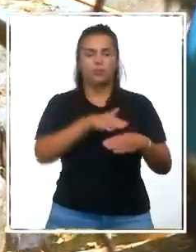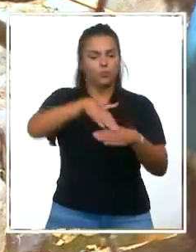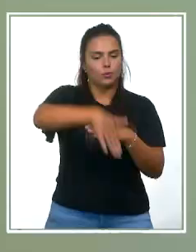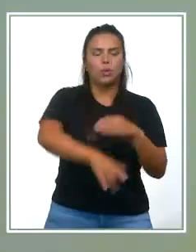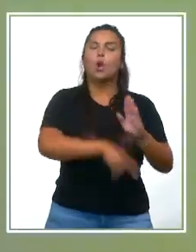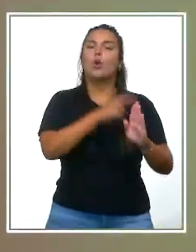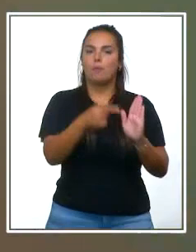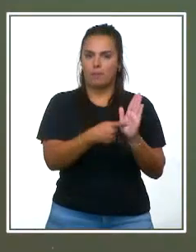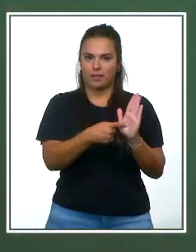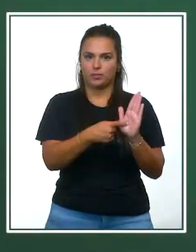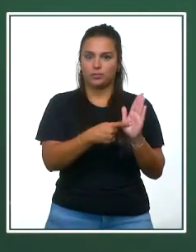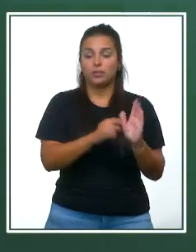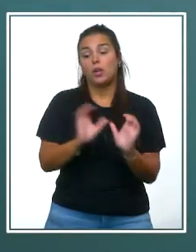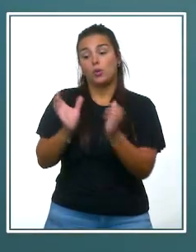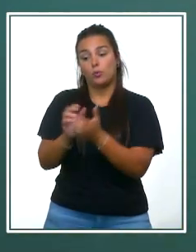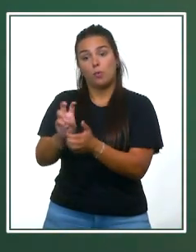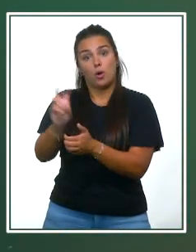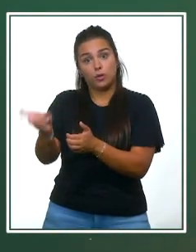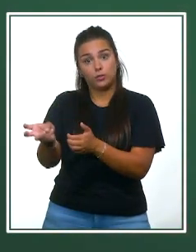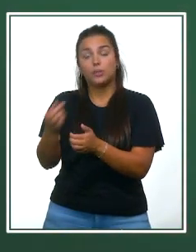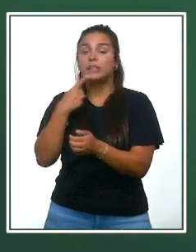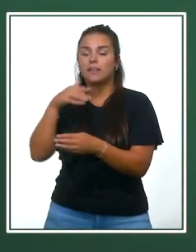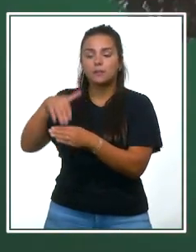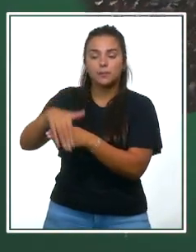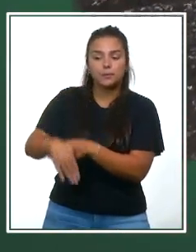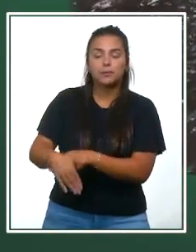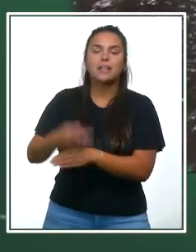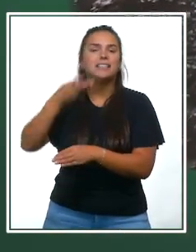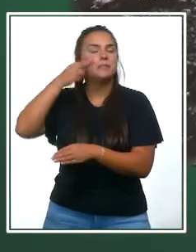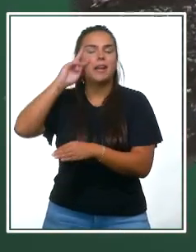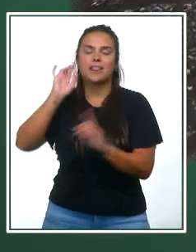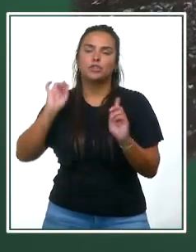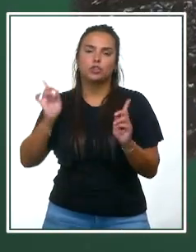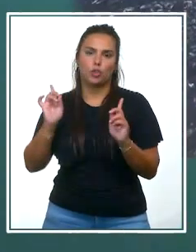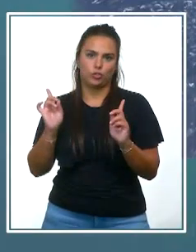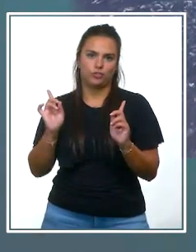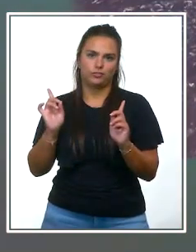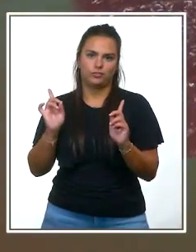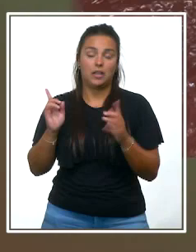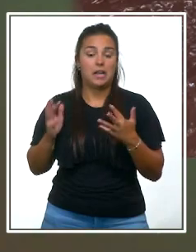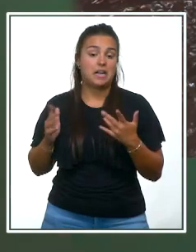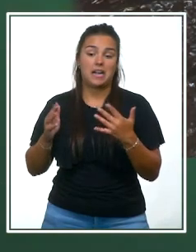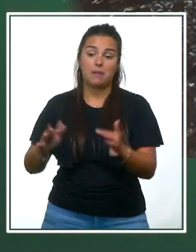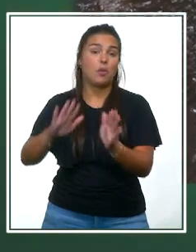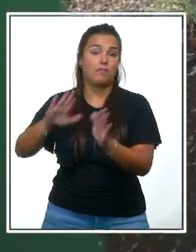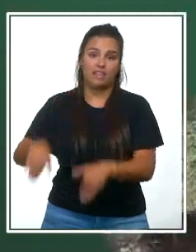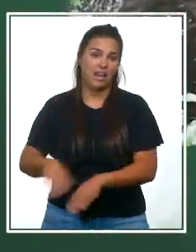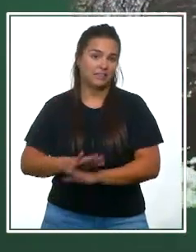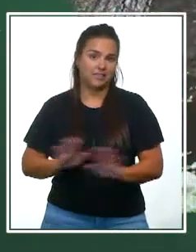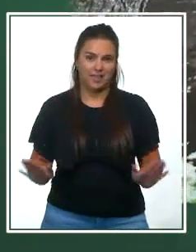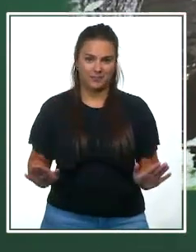barranco completo y otro grupo que hace una experiencia, un rápido al final del